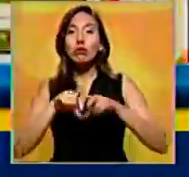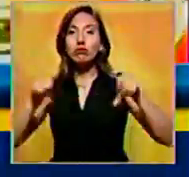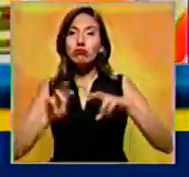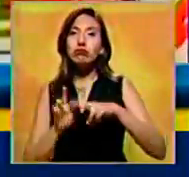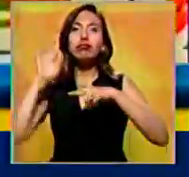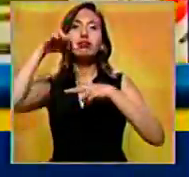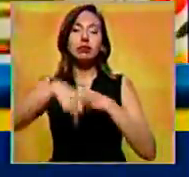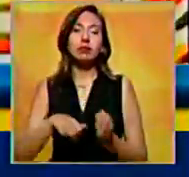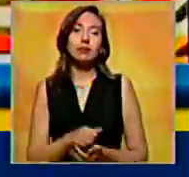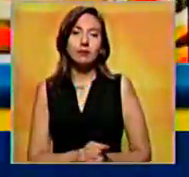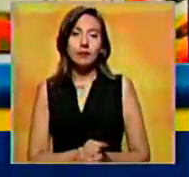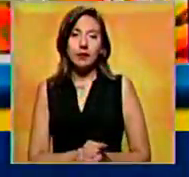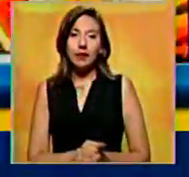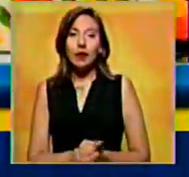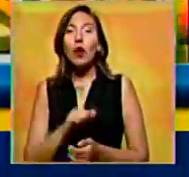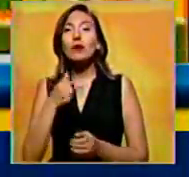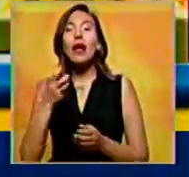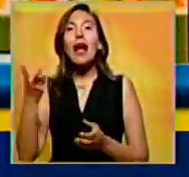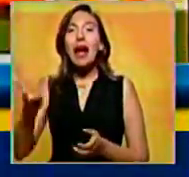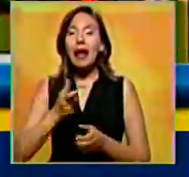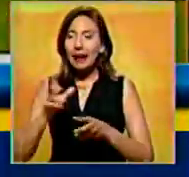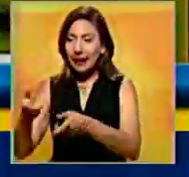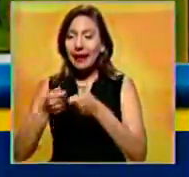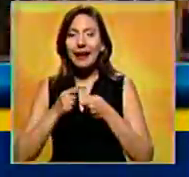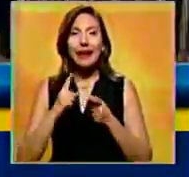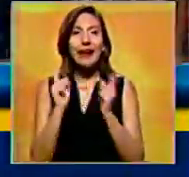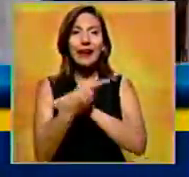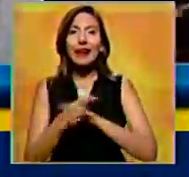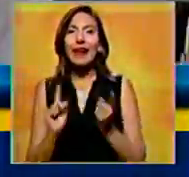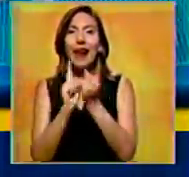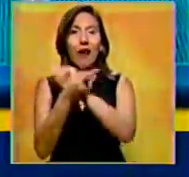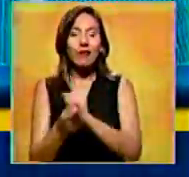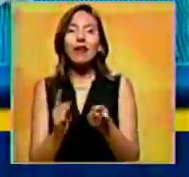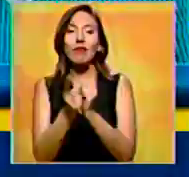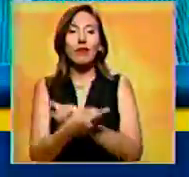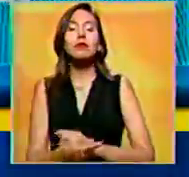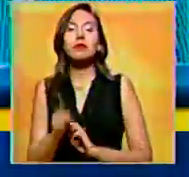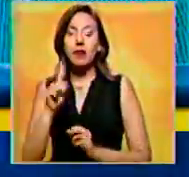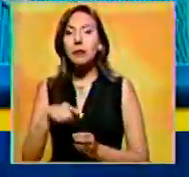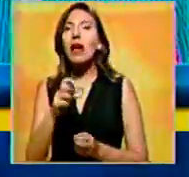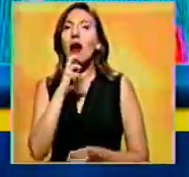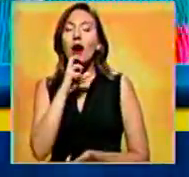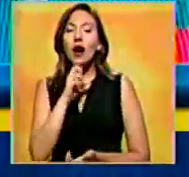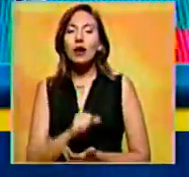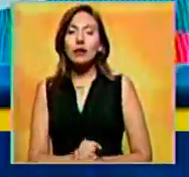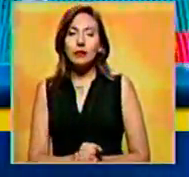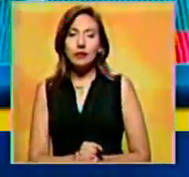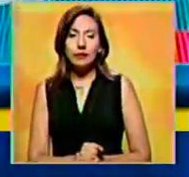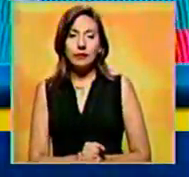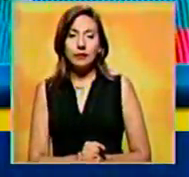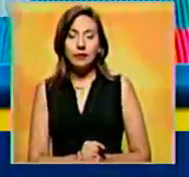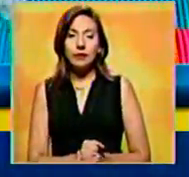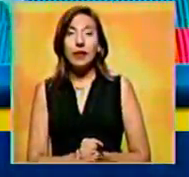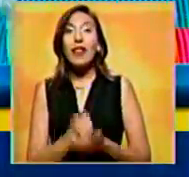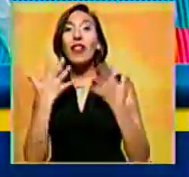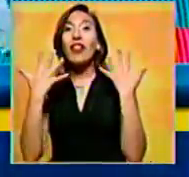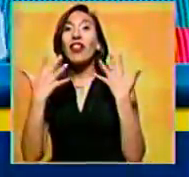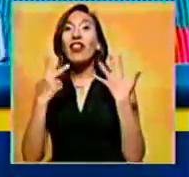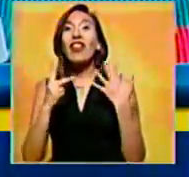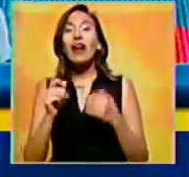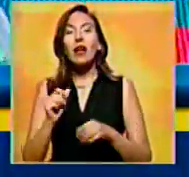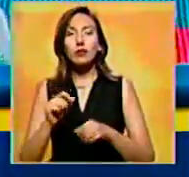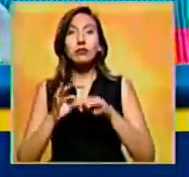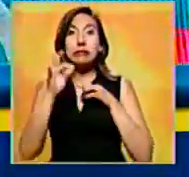relevo 4x100 se llevó el oro con Oscar Argenis, Campos Villarreal, y alcanzaron el decatlón y Pedro Muñoz en